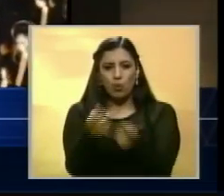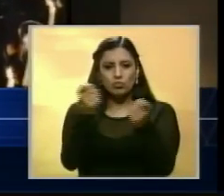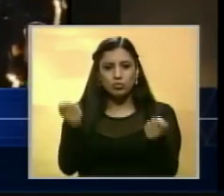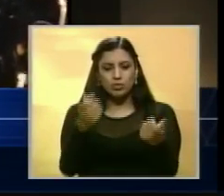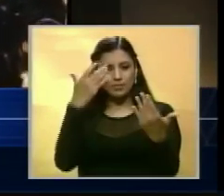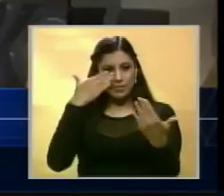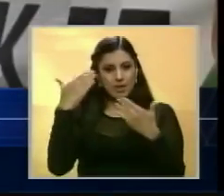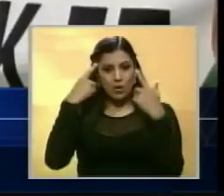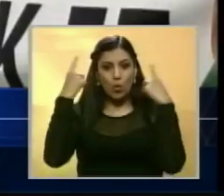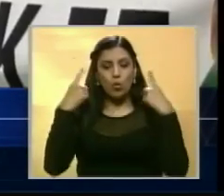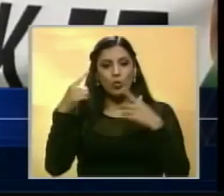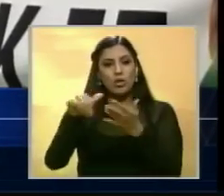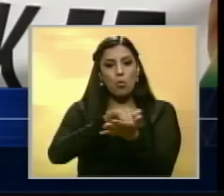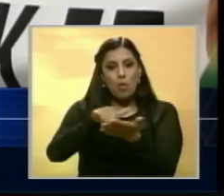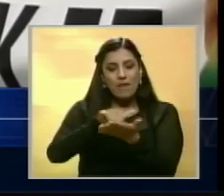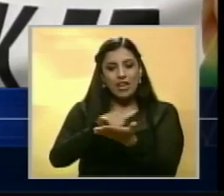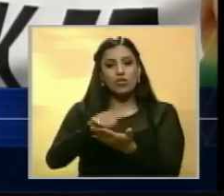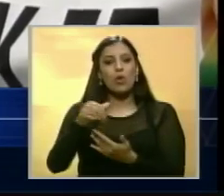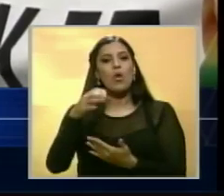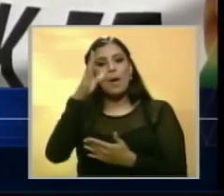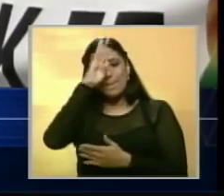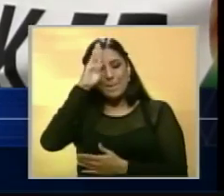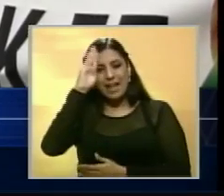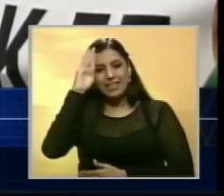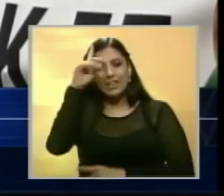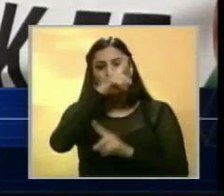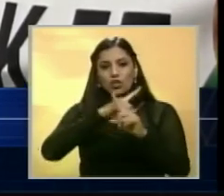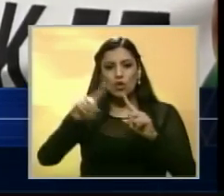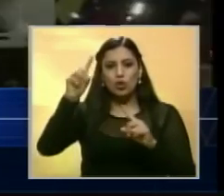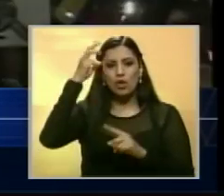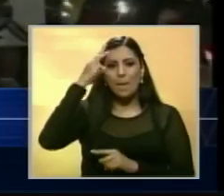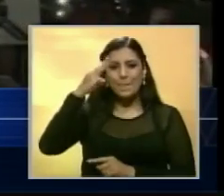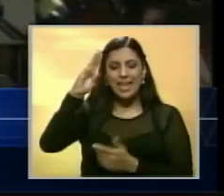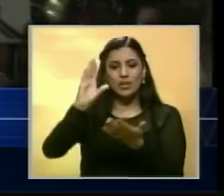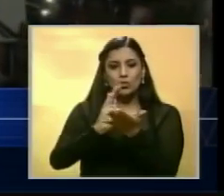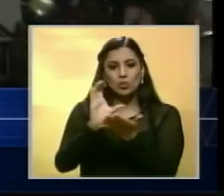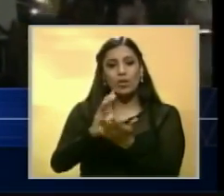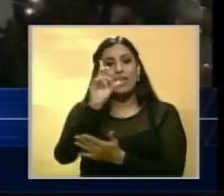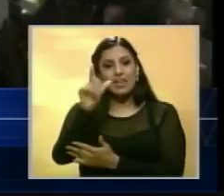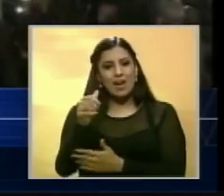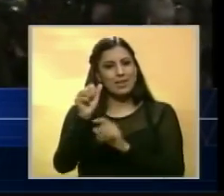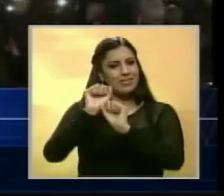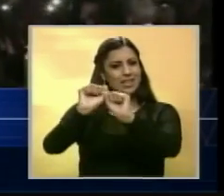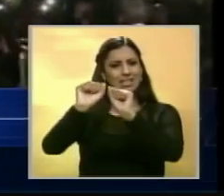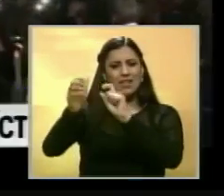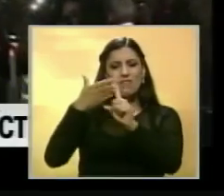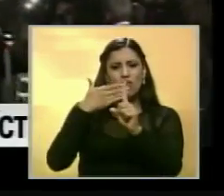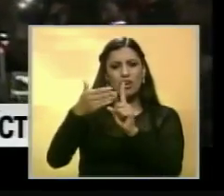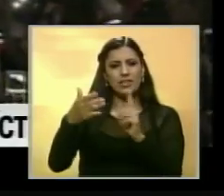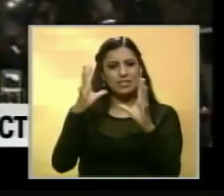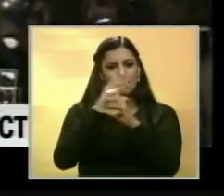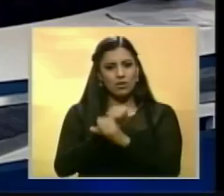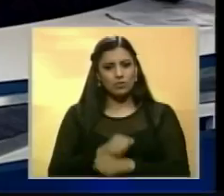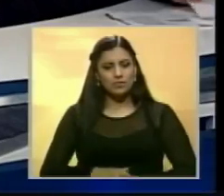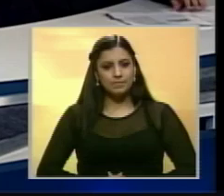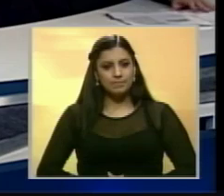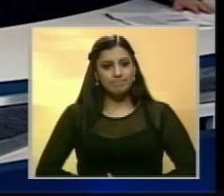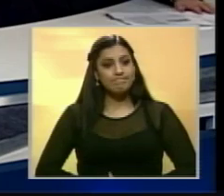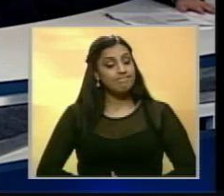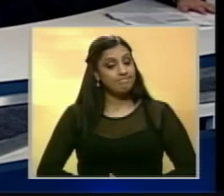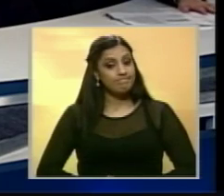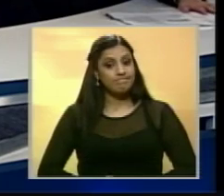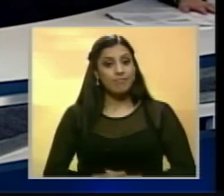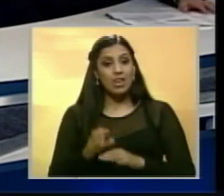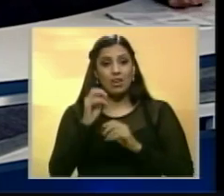de Londres, Nueva York, Madrid y Ciudad de México en rechazo a los ataques perpetrados en el club nocturno. Bueno,